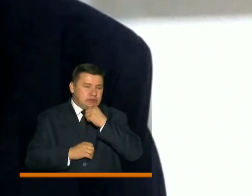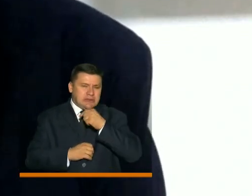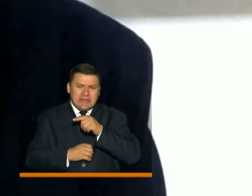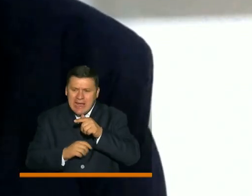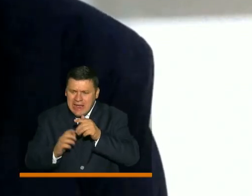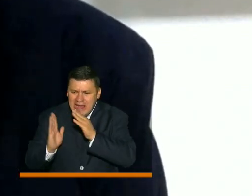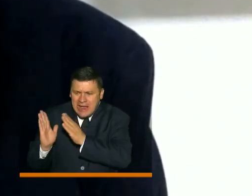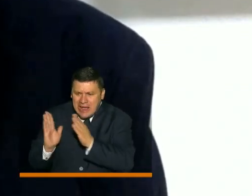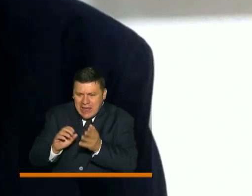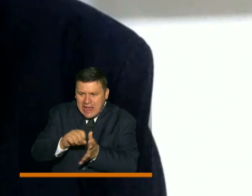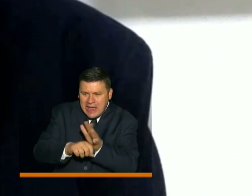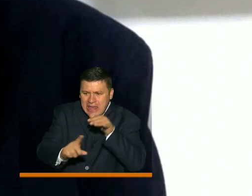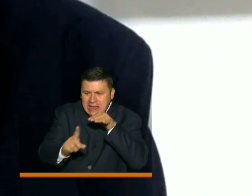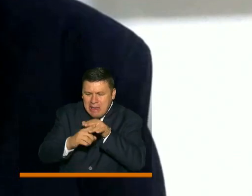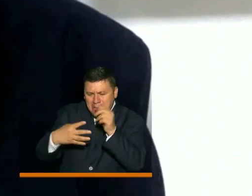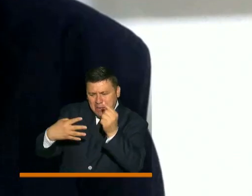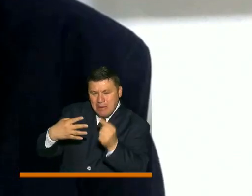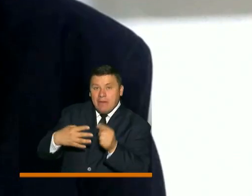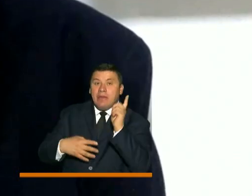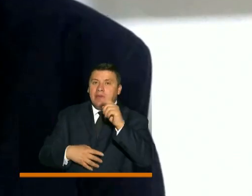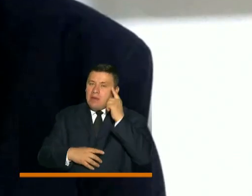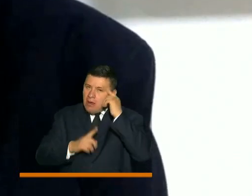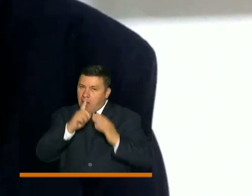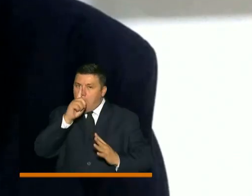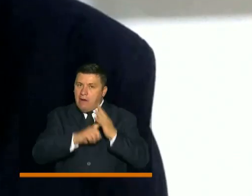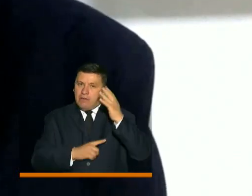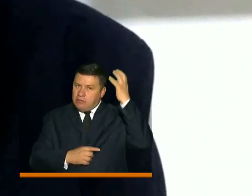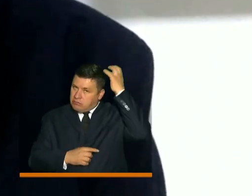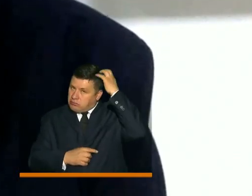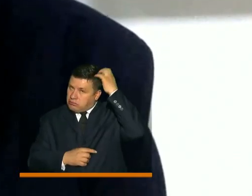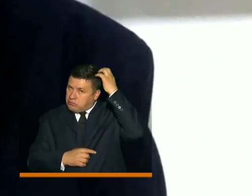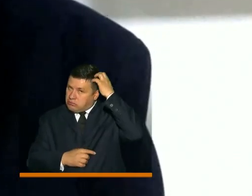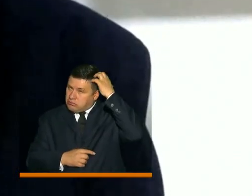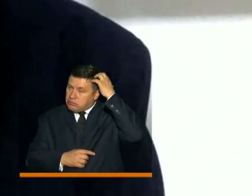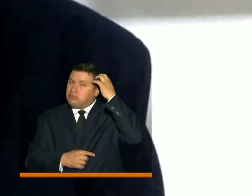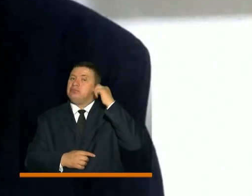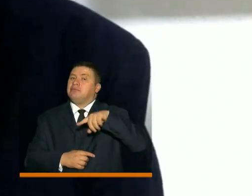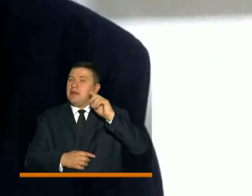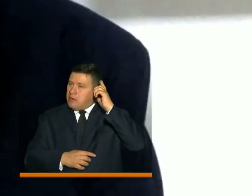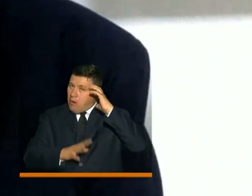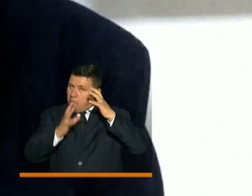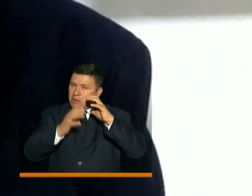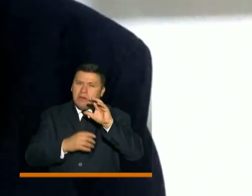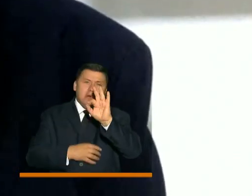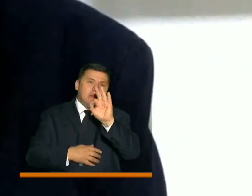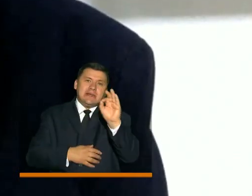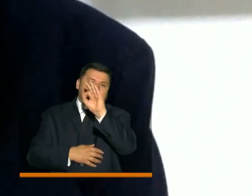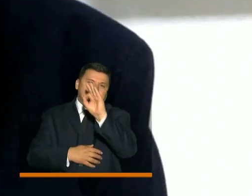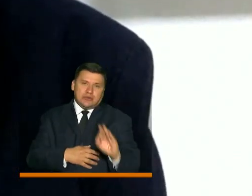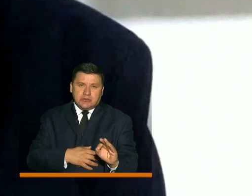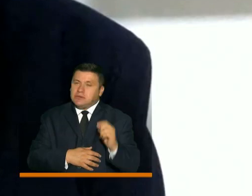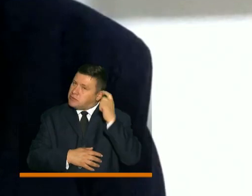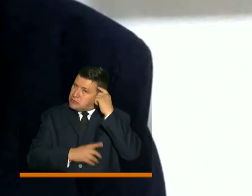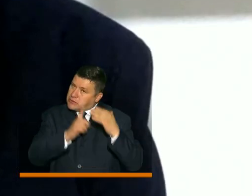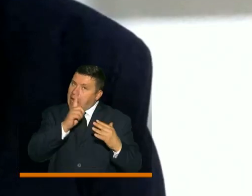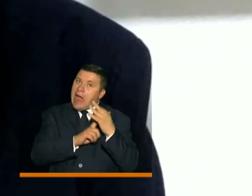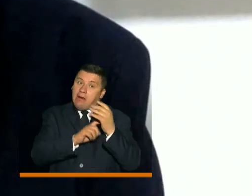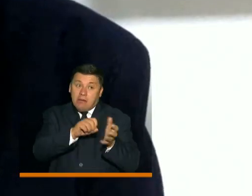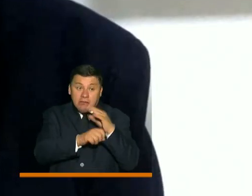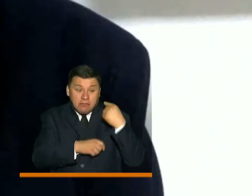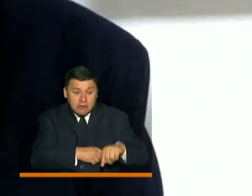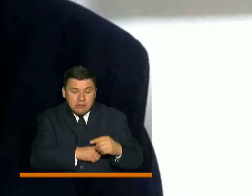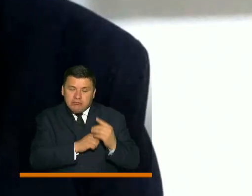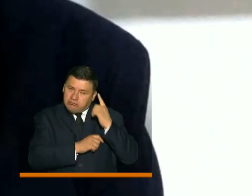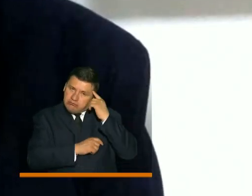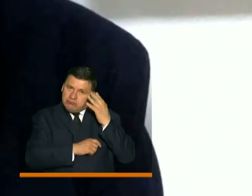a determinar es el cerebro, en el cual puede haber un fenómeno vascular cerebral en un 3% o simplemente